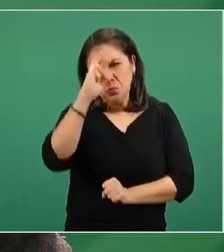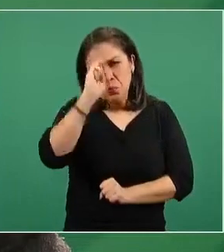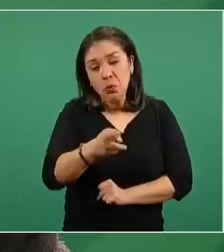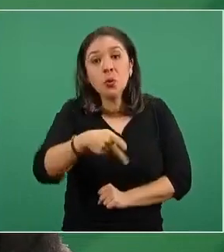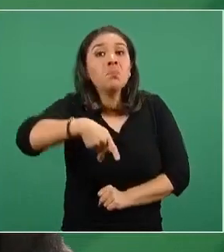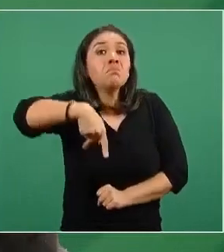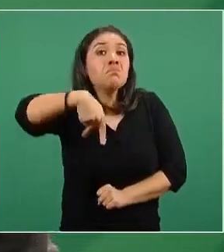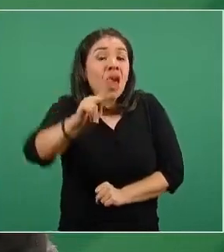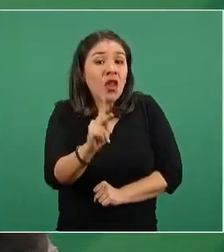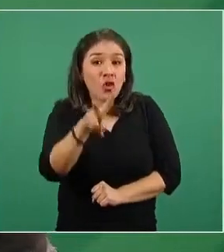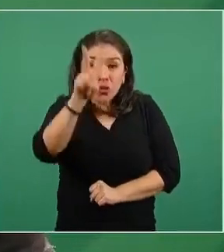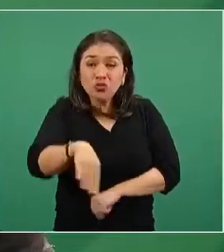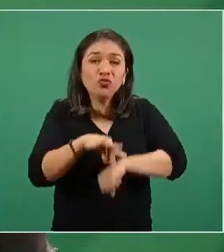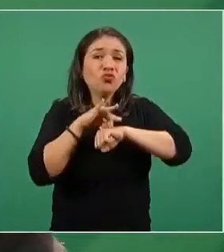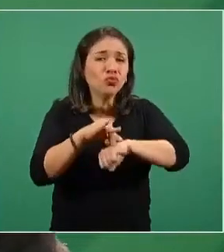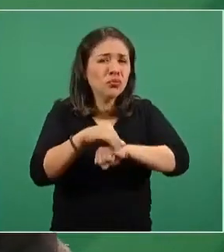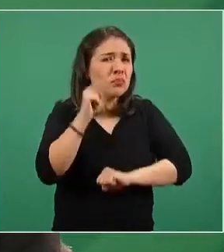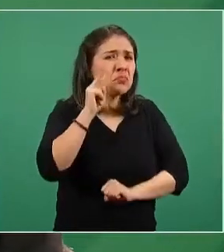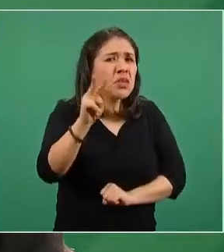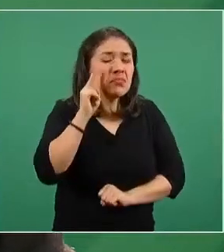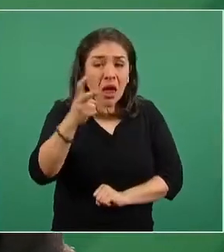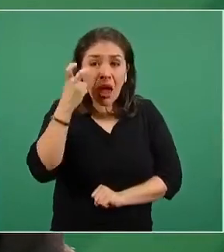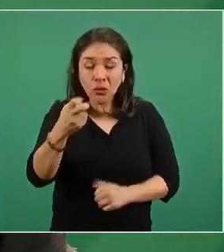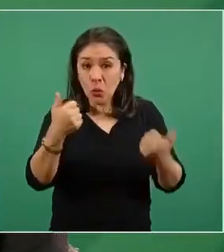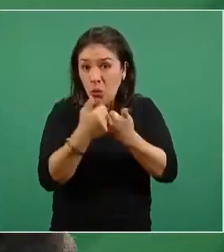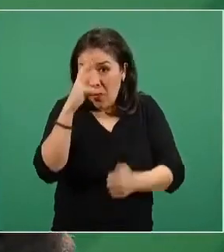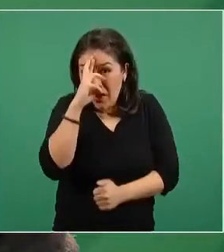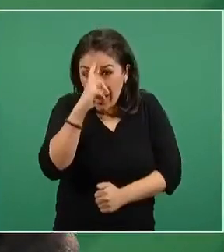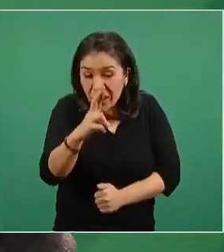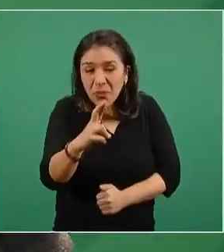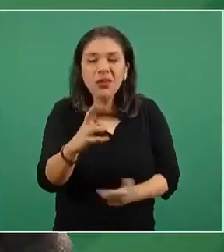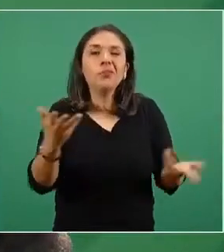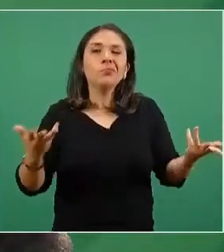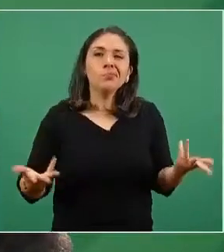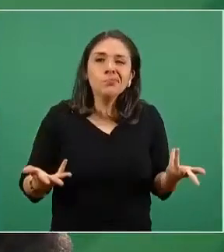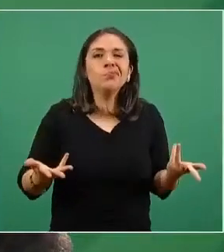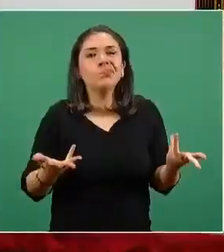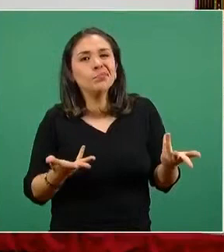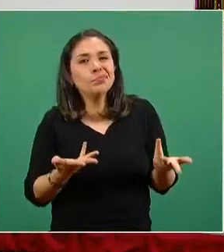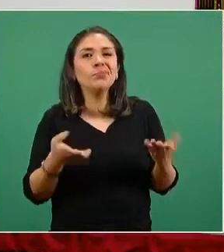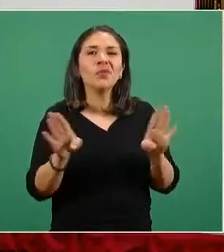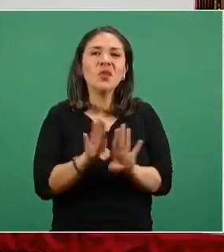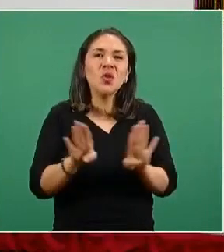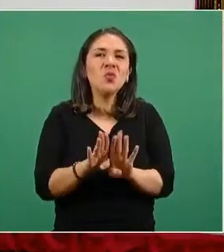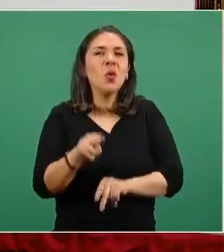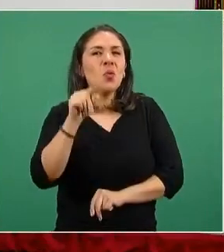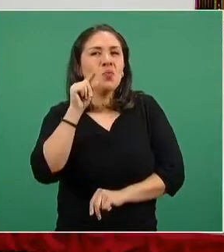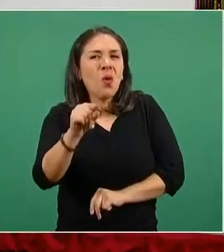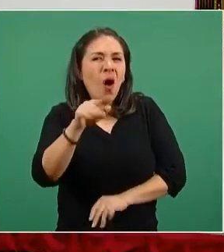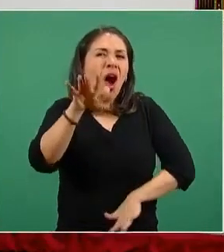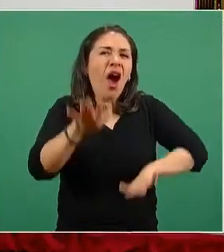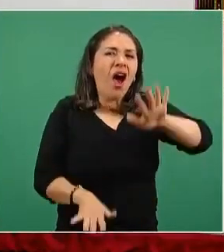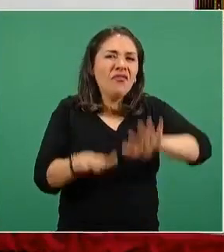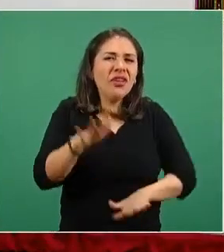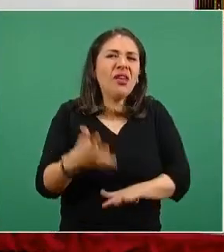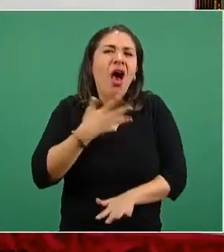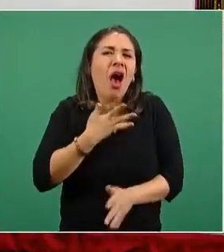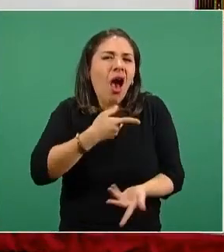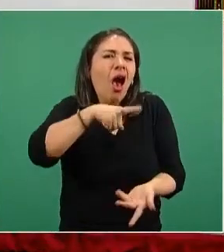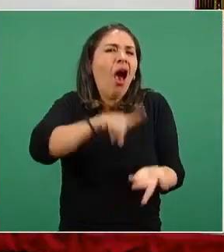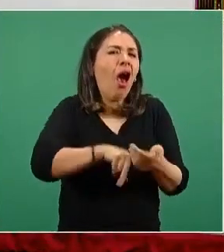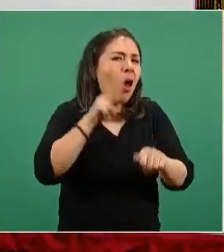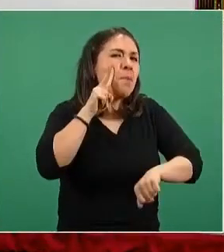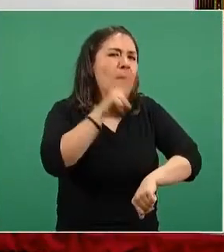las realidades de que esto se respete han sido pues soslayadas